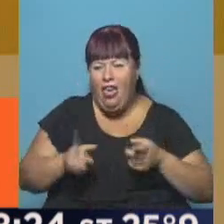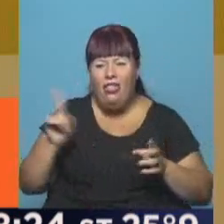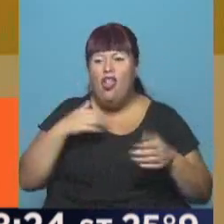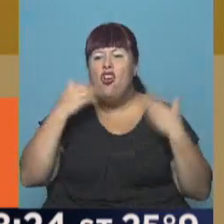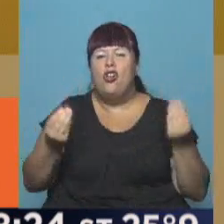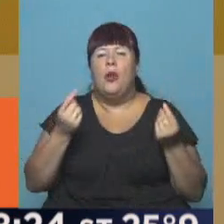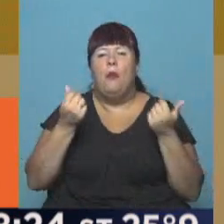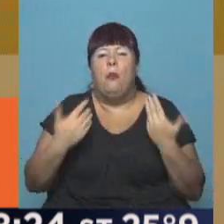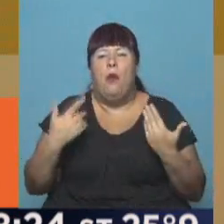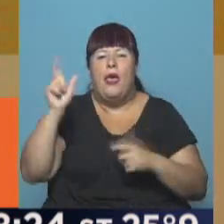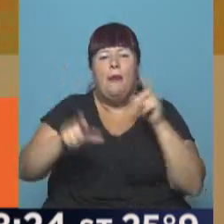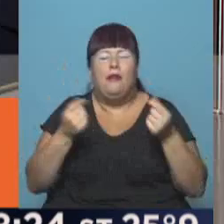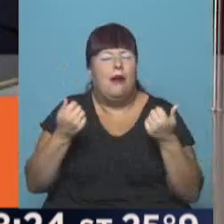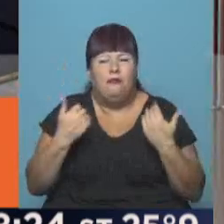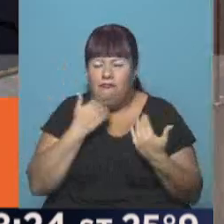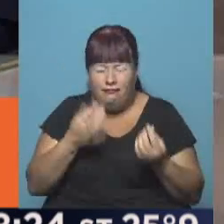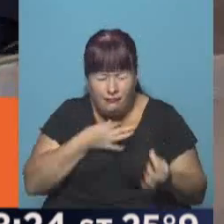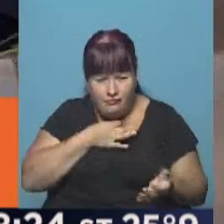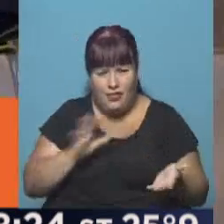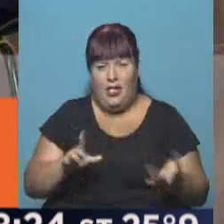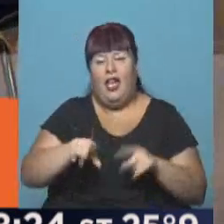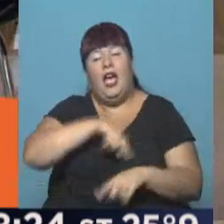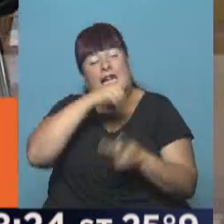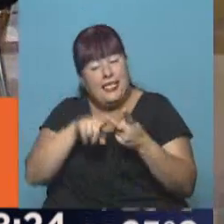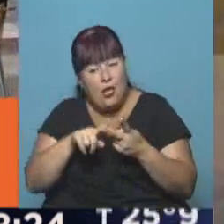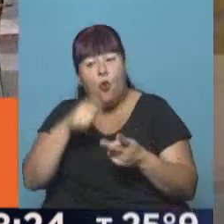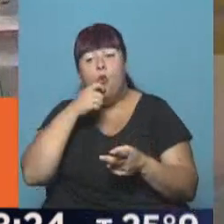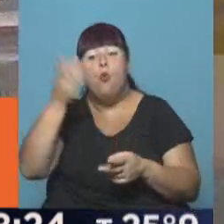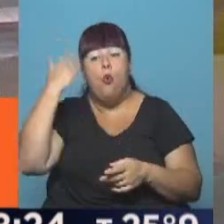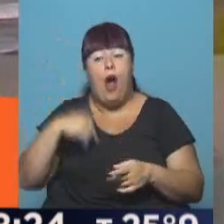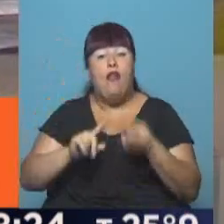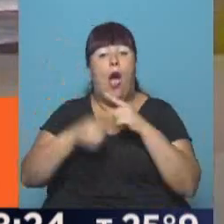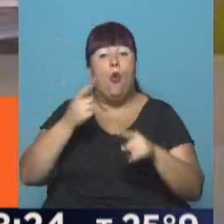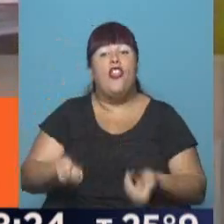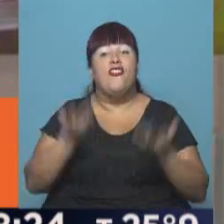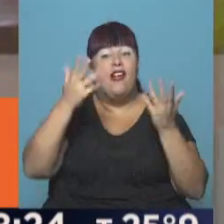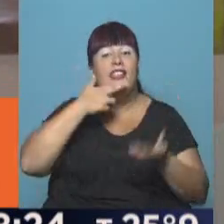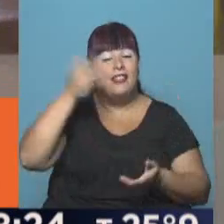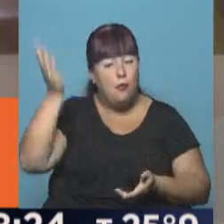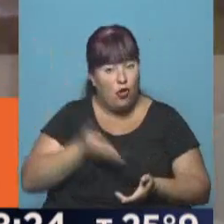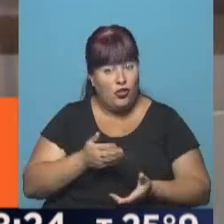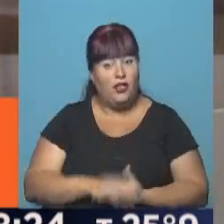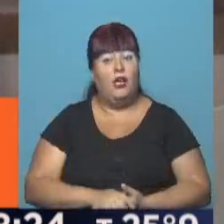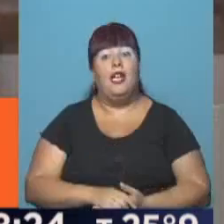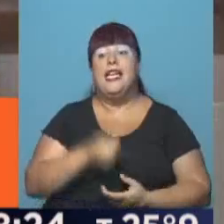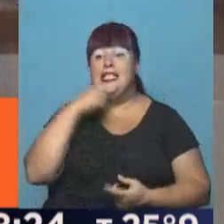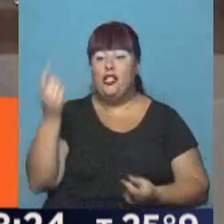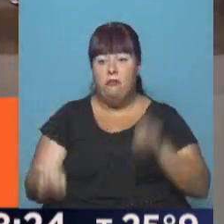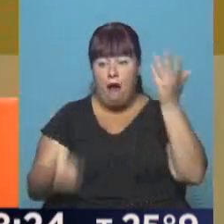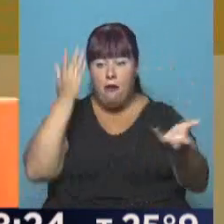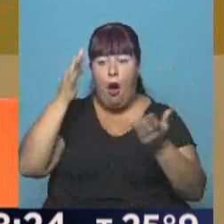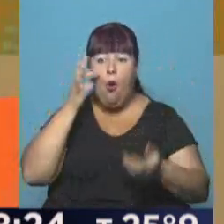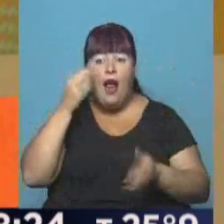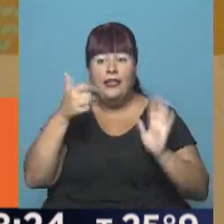a la capacidad de pago de la gente. En primer lugar. En segundo lugar, cuando marcan una pauta inflacionaria del 17%, si todo aumenta al 40,